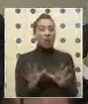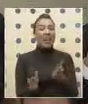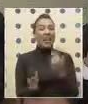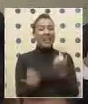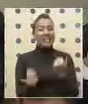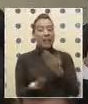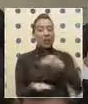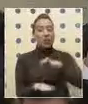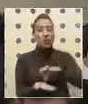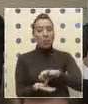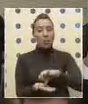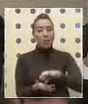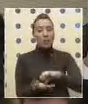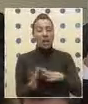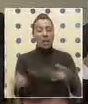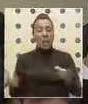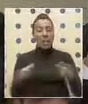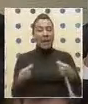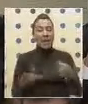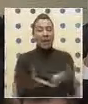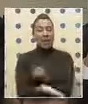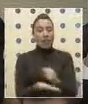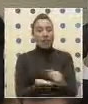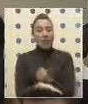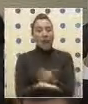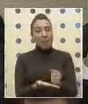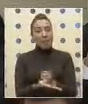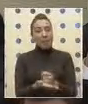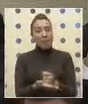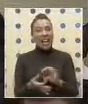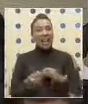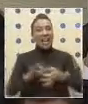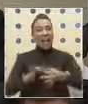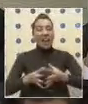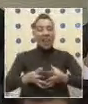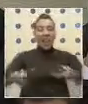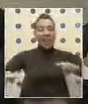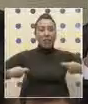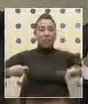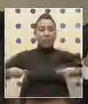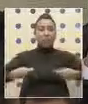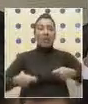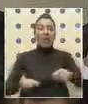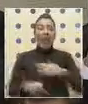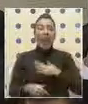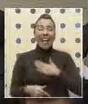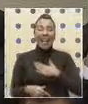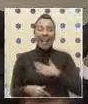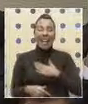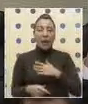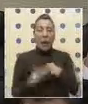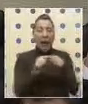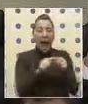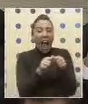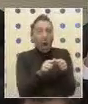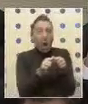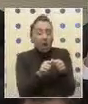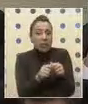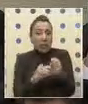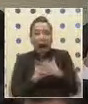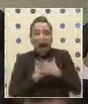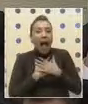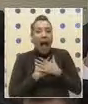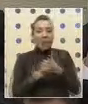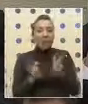país, que es el gran mercado farmacéutico y las grandes cadenas del retail que pretenden hoy día acosar y asfixiar al